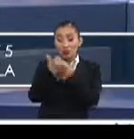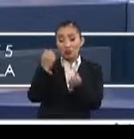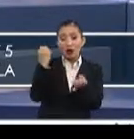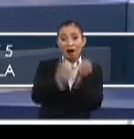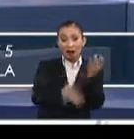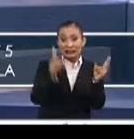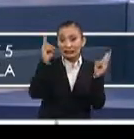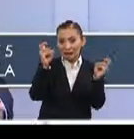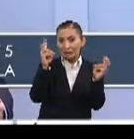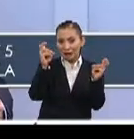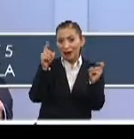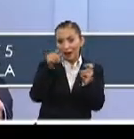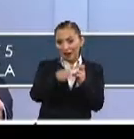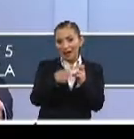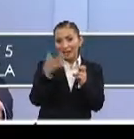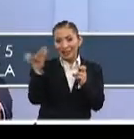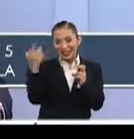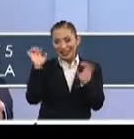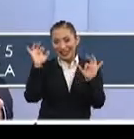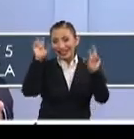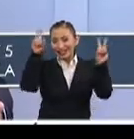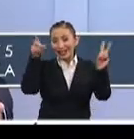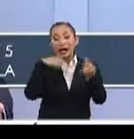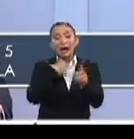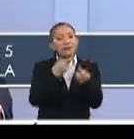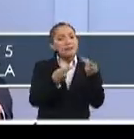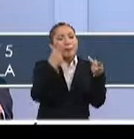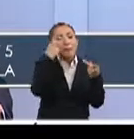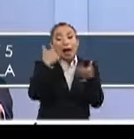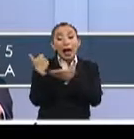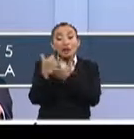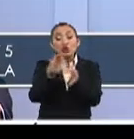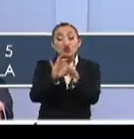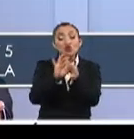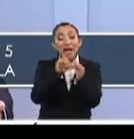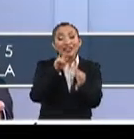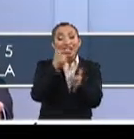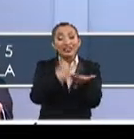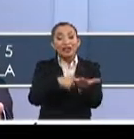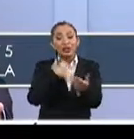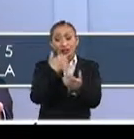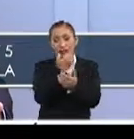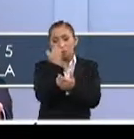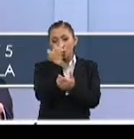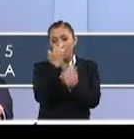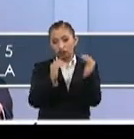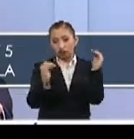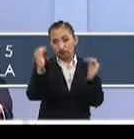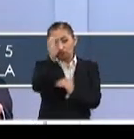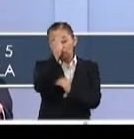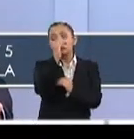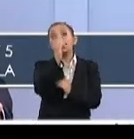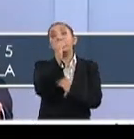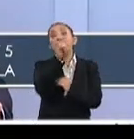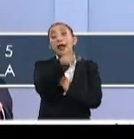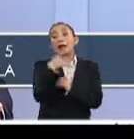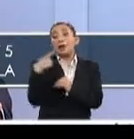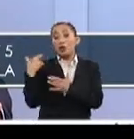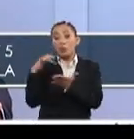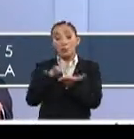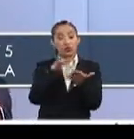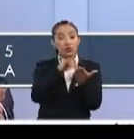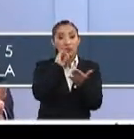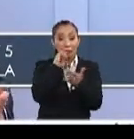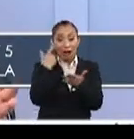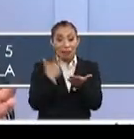colaboración, que era el tema del evento fue estrategias de colaboración TIC en las instituciones de educación superior. No obstante, la colaboración